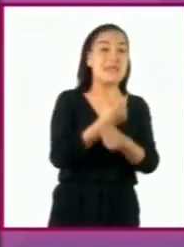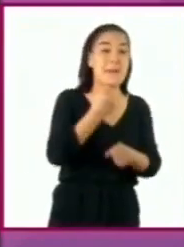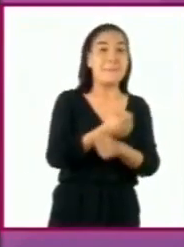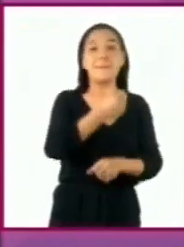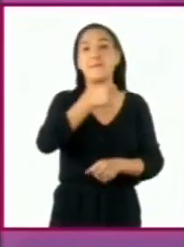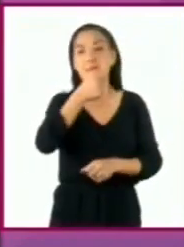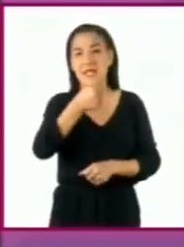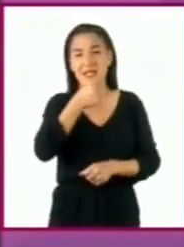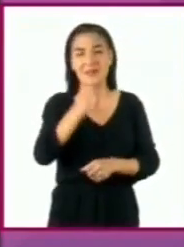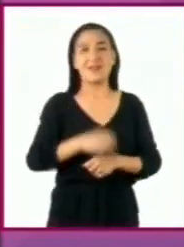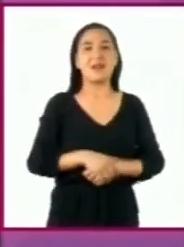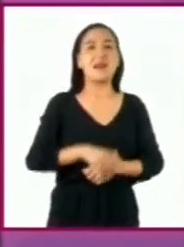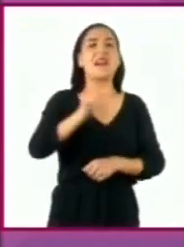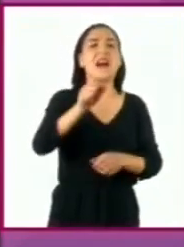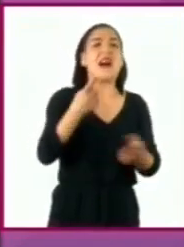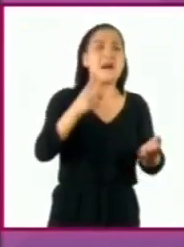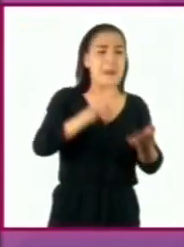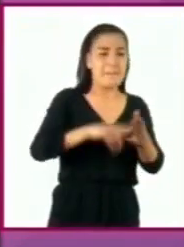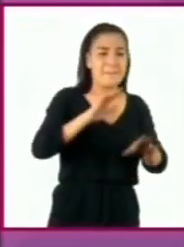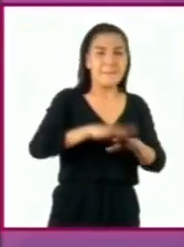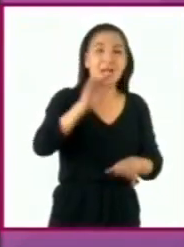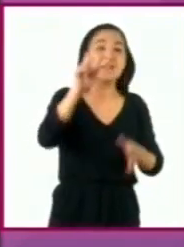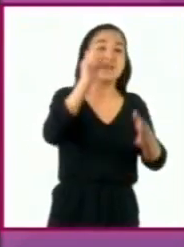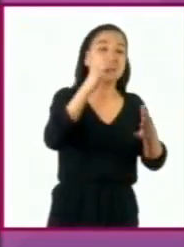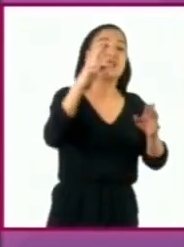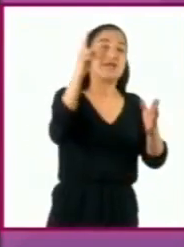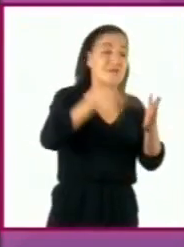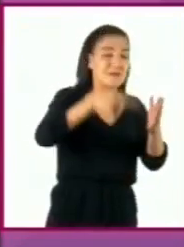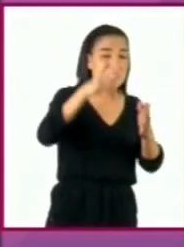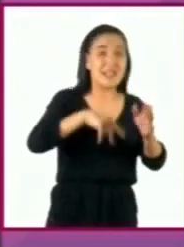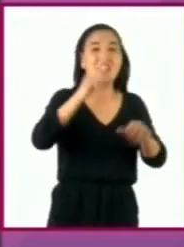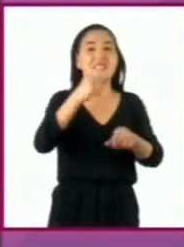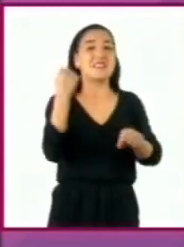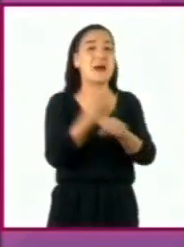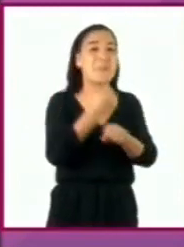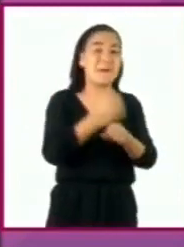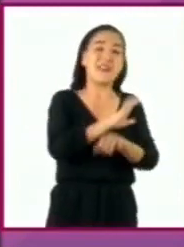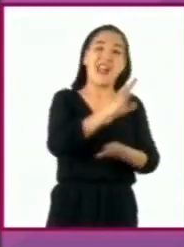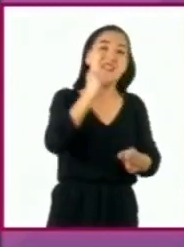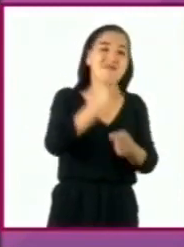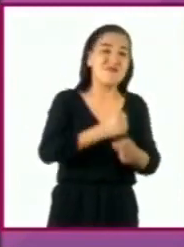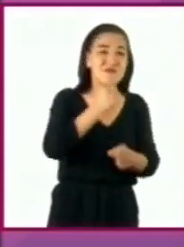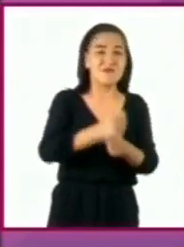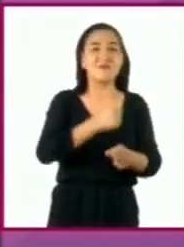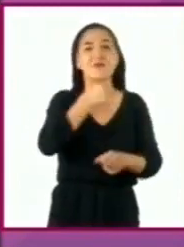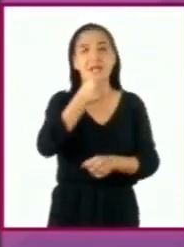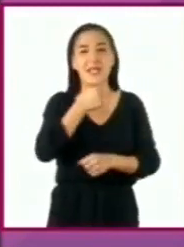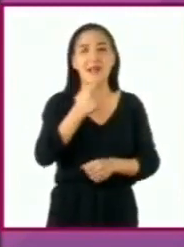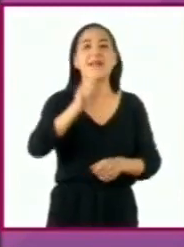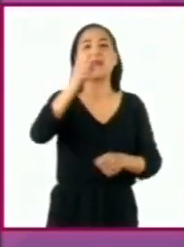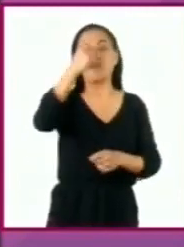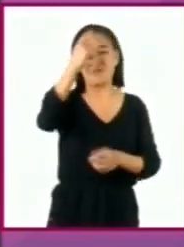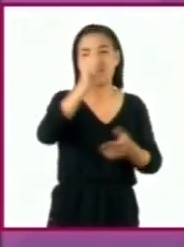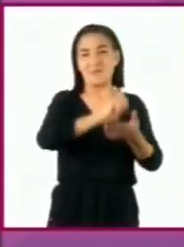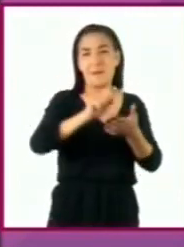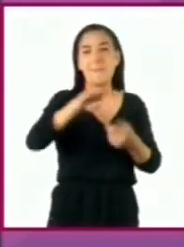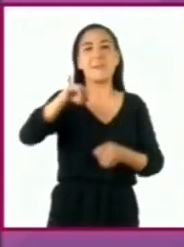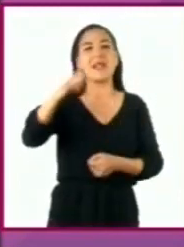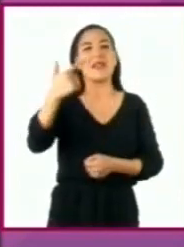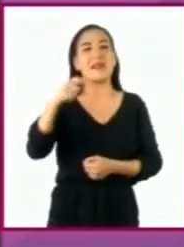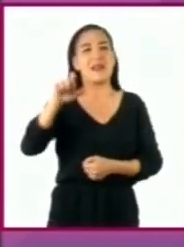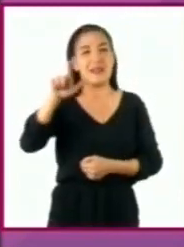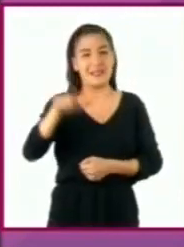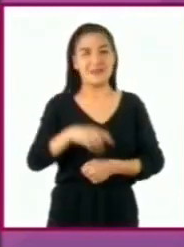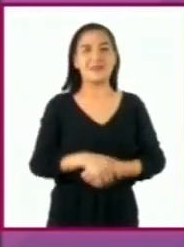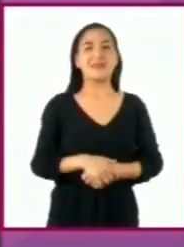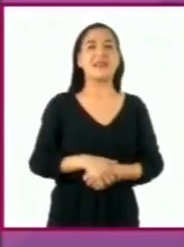viejos. ¿Hay algo más digno de pintarse que unos viejos zapatos gastados? Escrito por Miguel Calvo Santos. ¿Qué